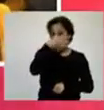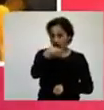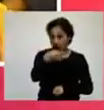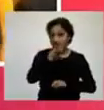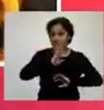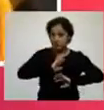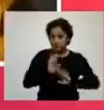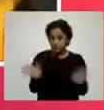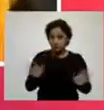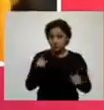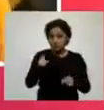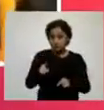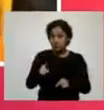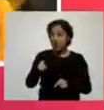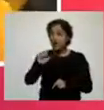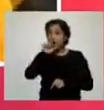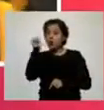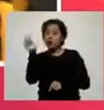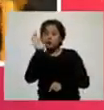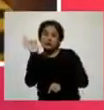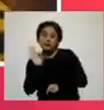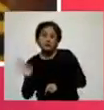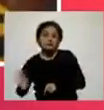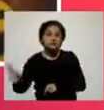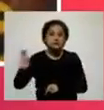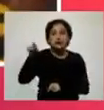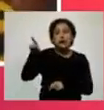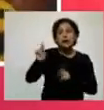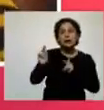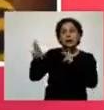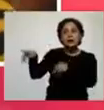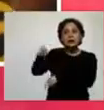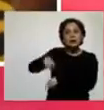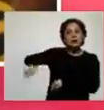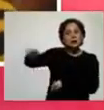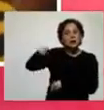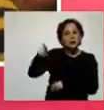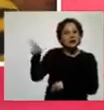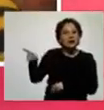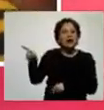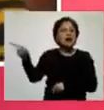no agresión con las avispas panteoneras. Por fin viviremos en paz.